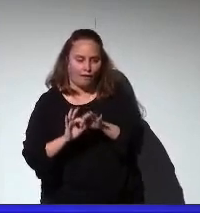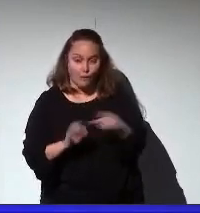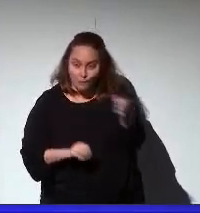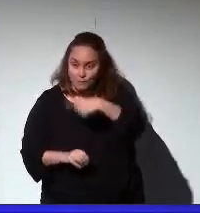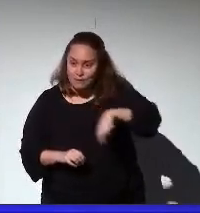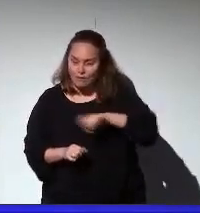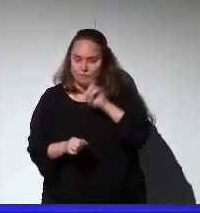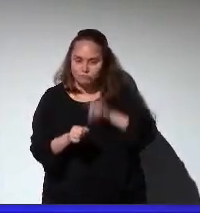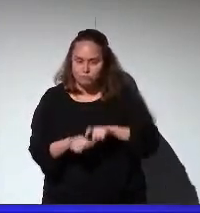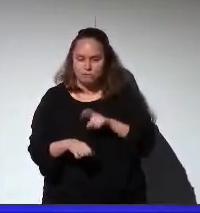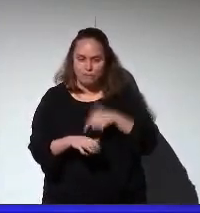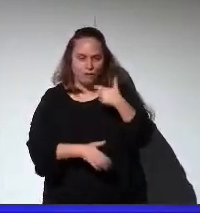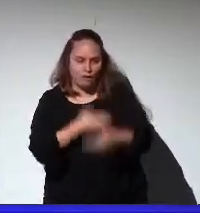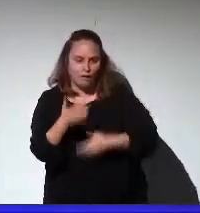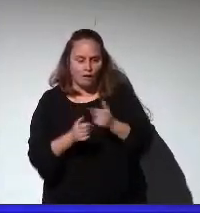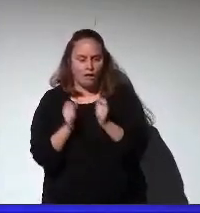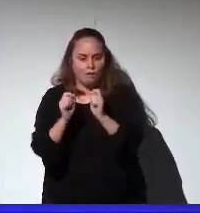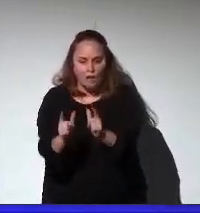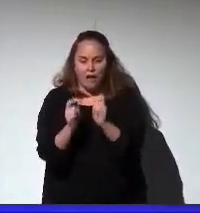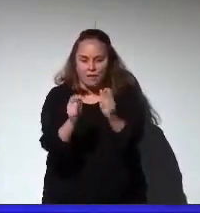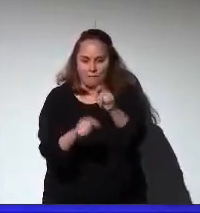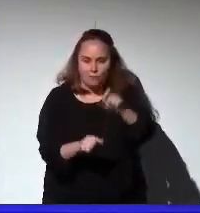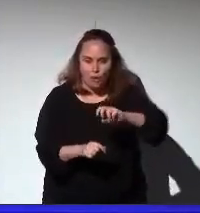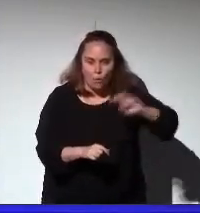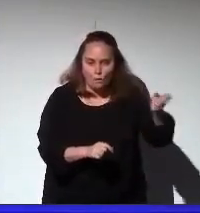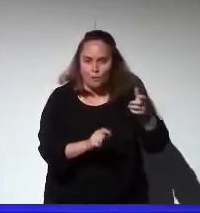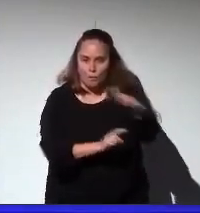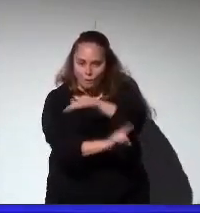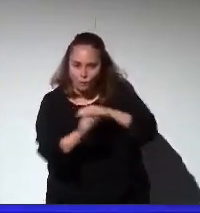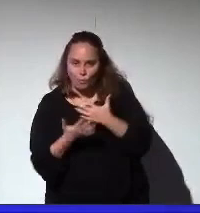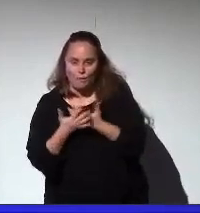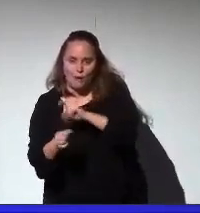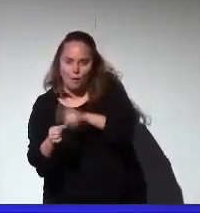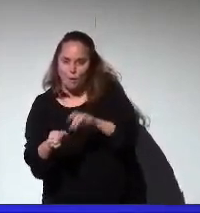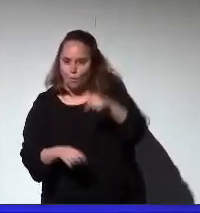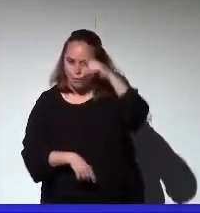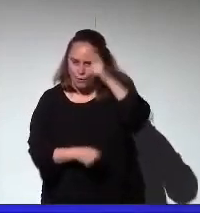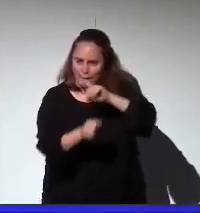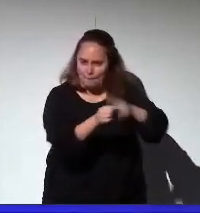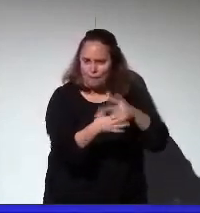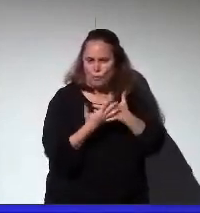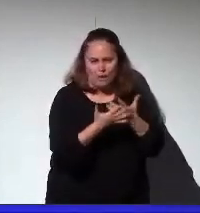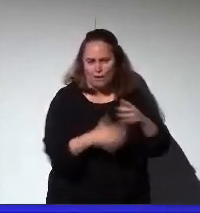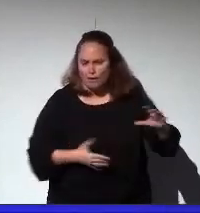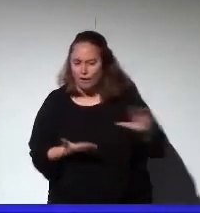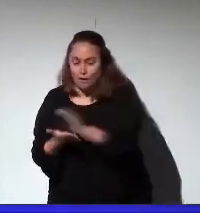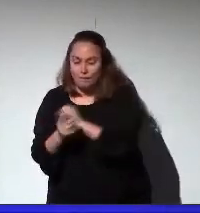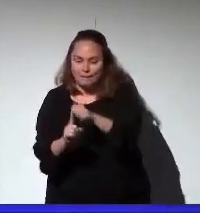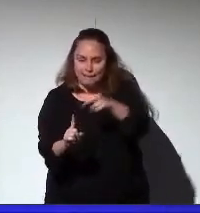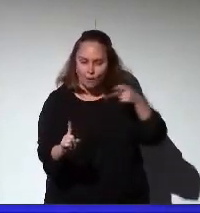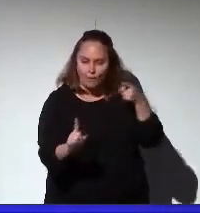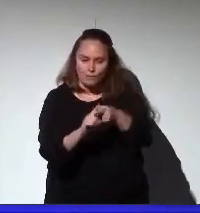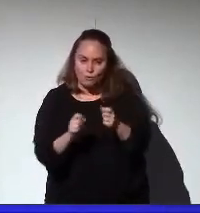personas que dedican su tiempo a otras personas, o al entorno, o a la cultura, pero en general con esa perspectiva